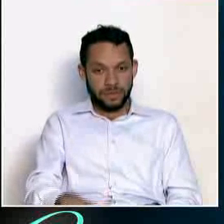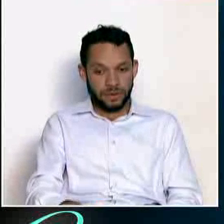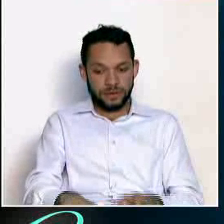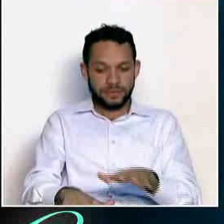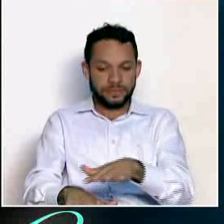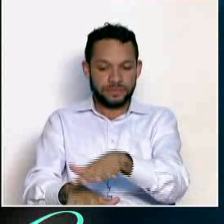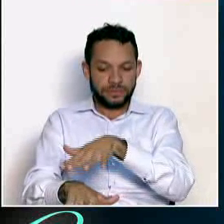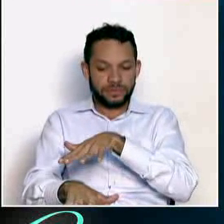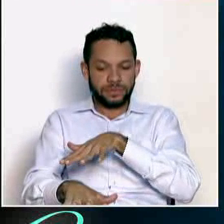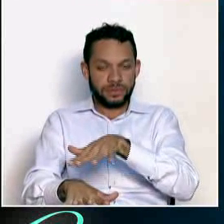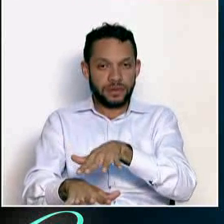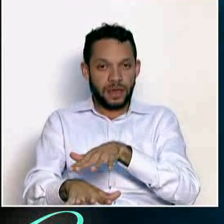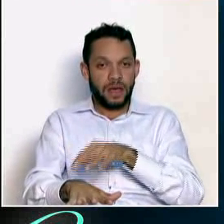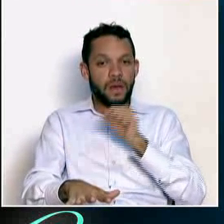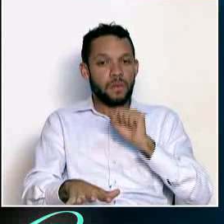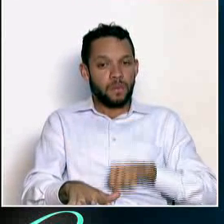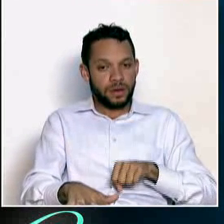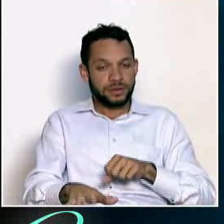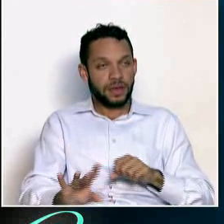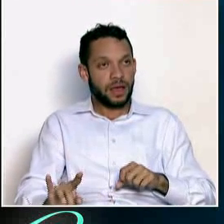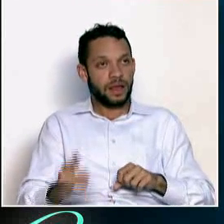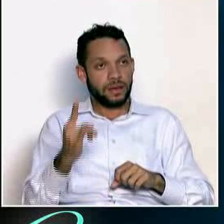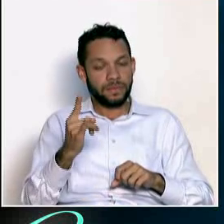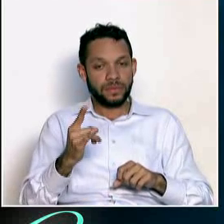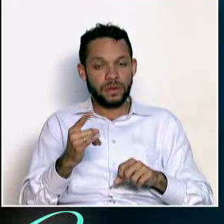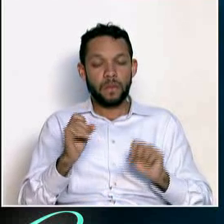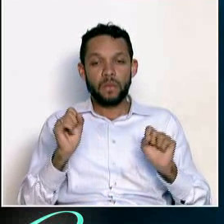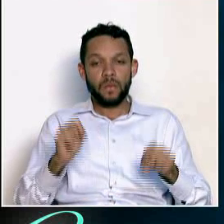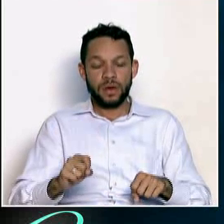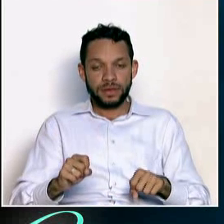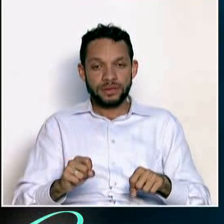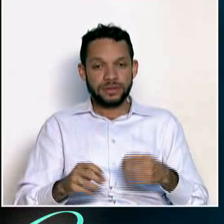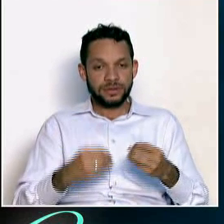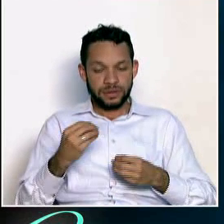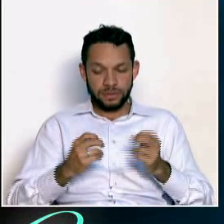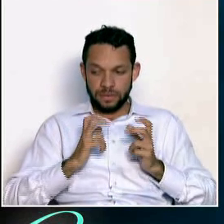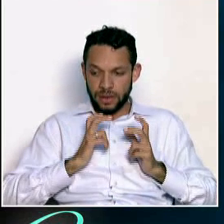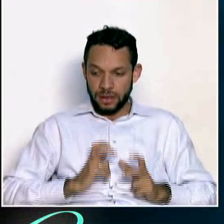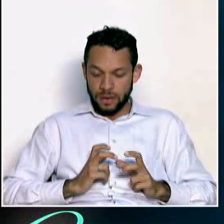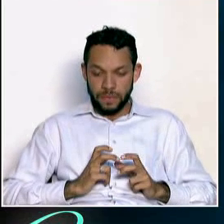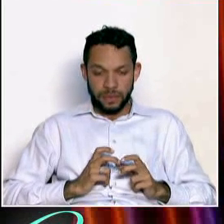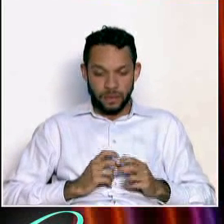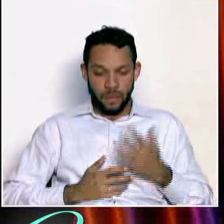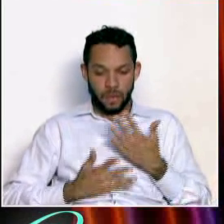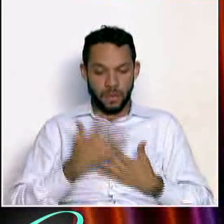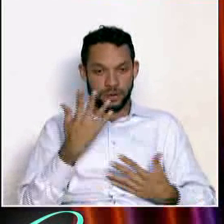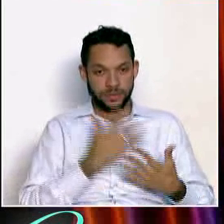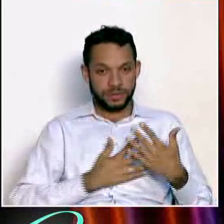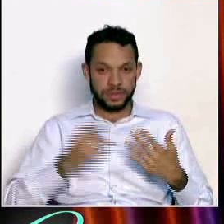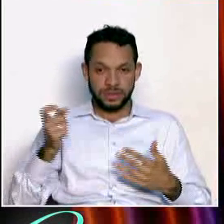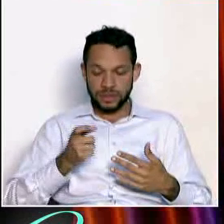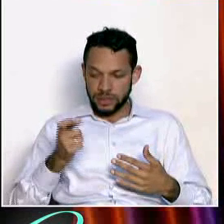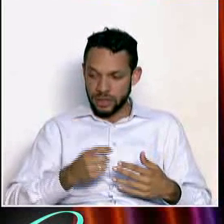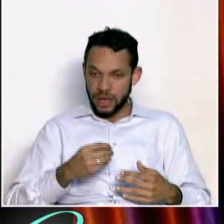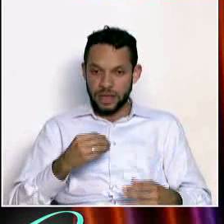mano anestesiada uno la puede llevar a cualquier parte del cuerpo del paciente donde la necesite